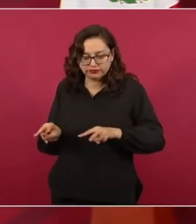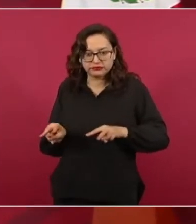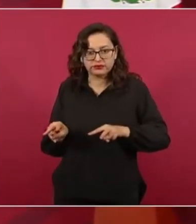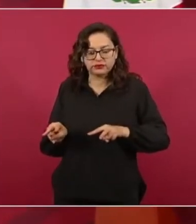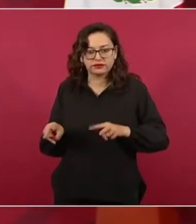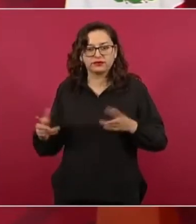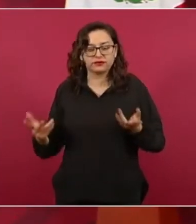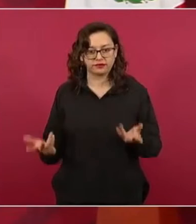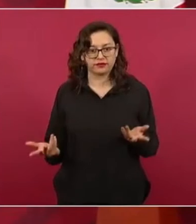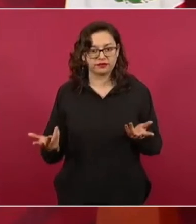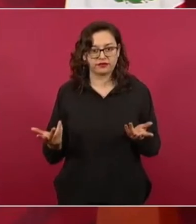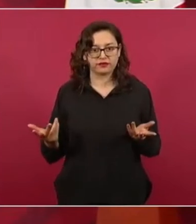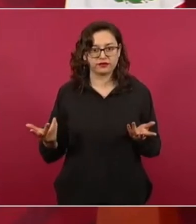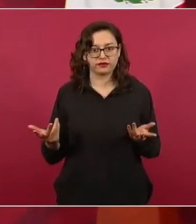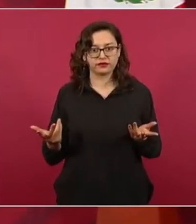de todos los periódicos.